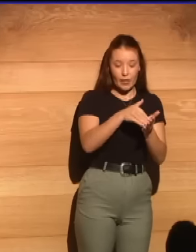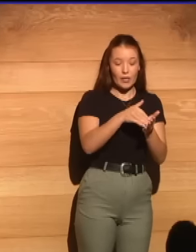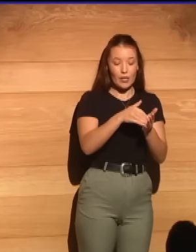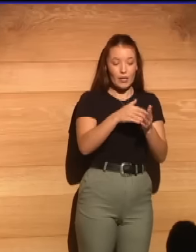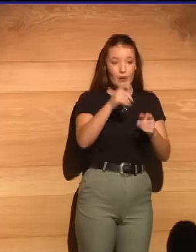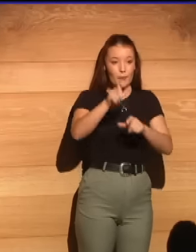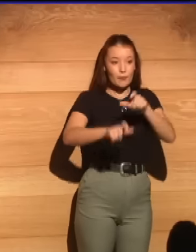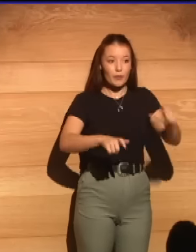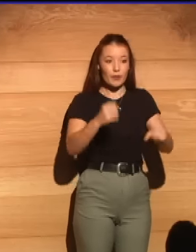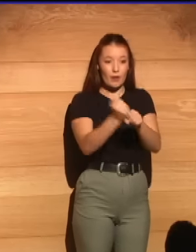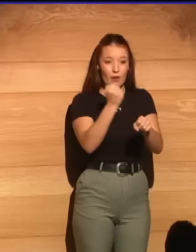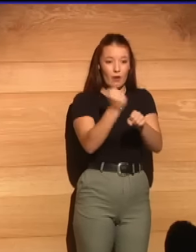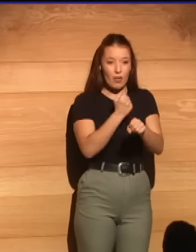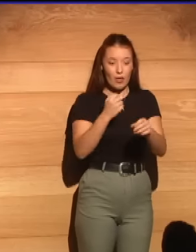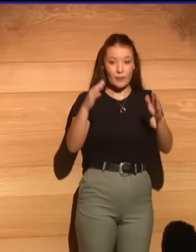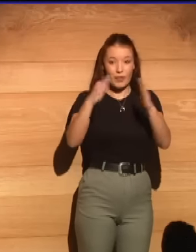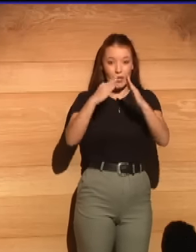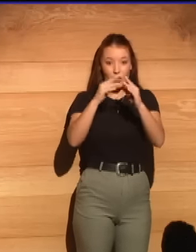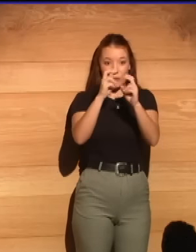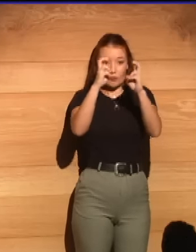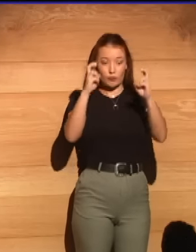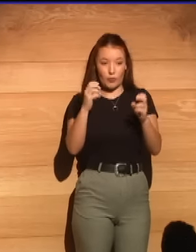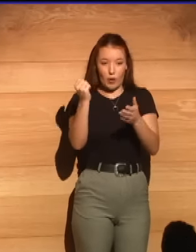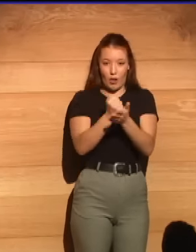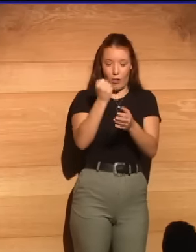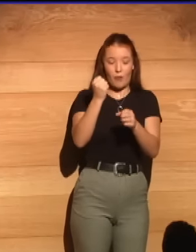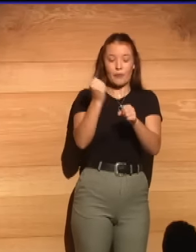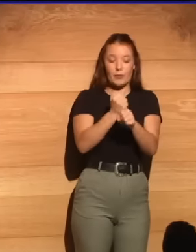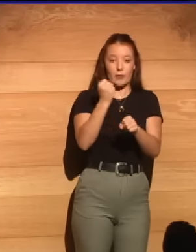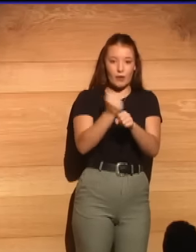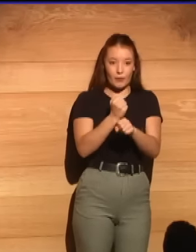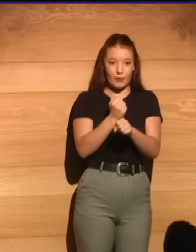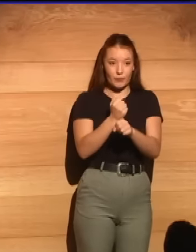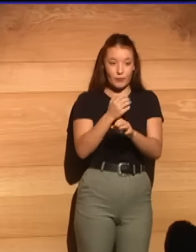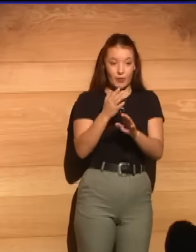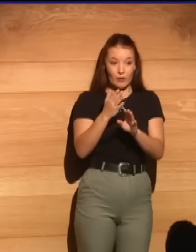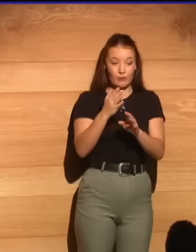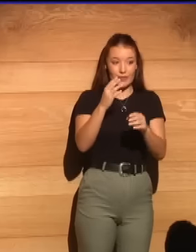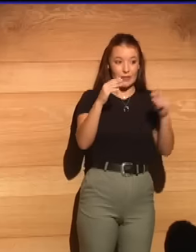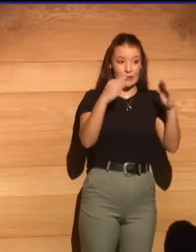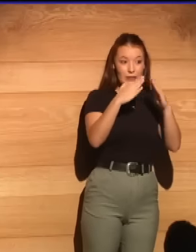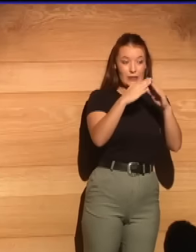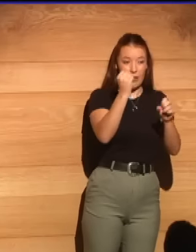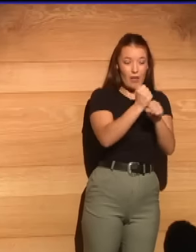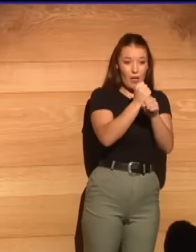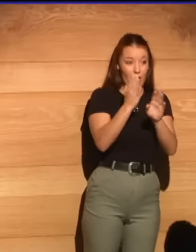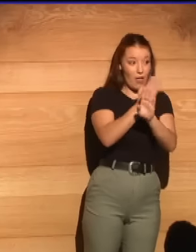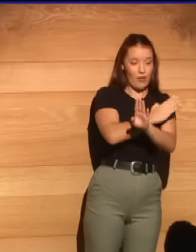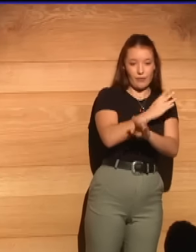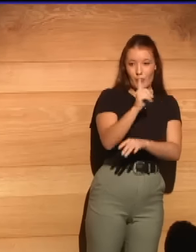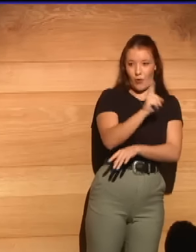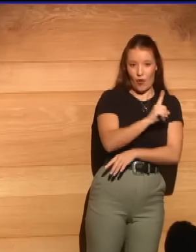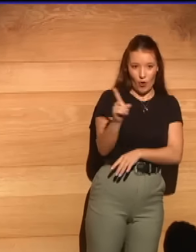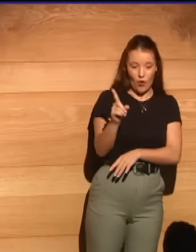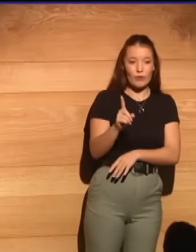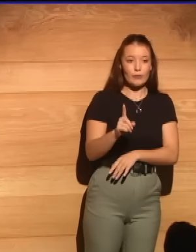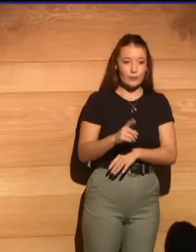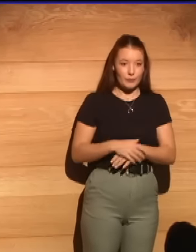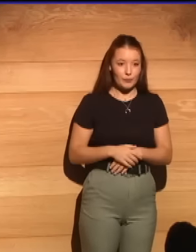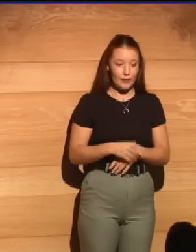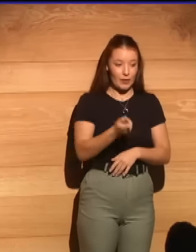a teletrabajar de la noche a la mañana sin haber teletrabajado antes. Y de la misma manera que España puede sacar pecho